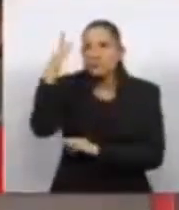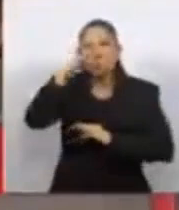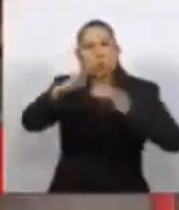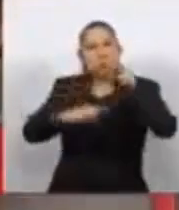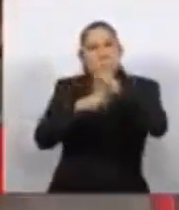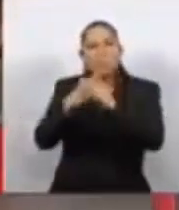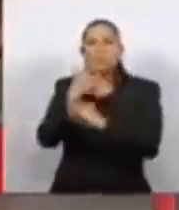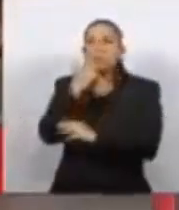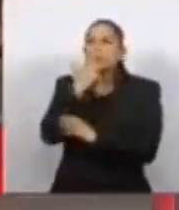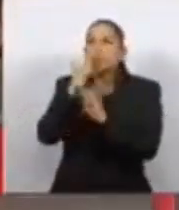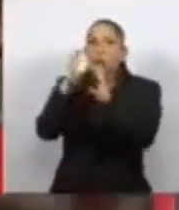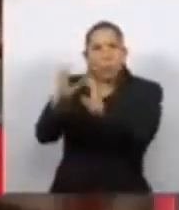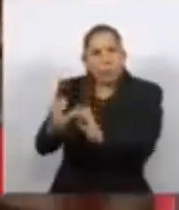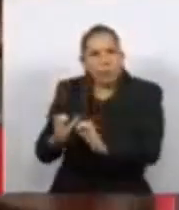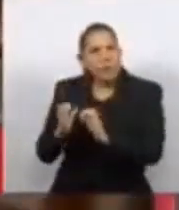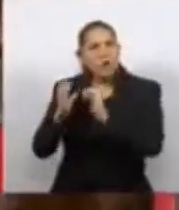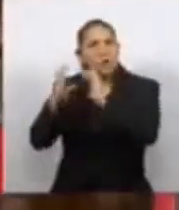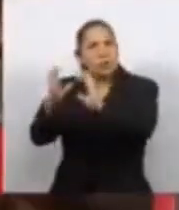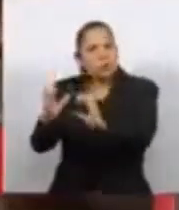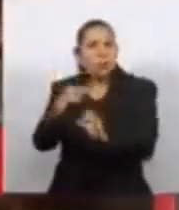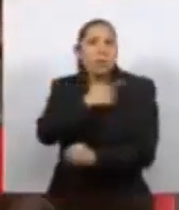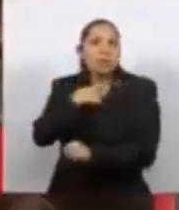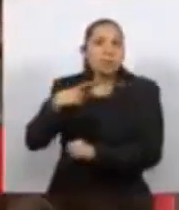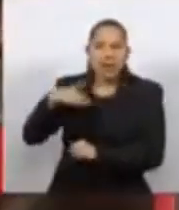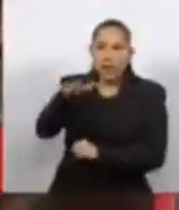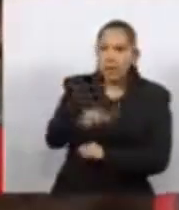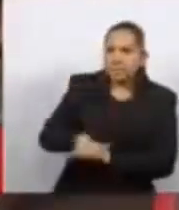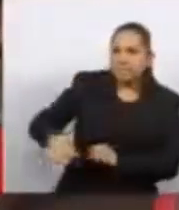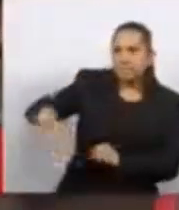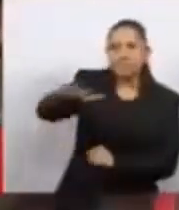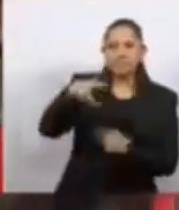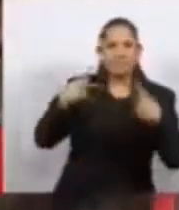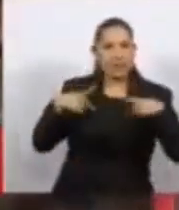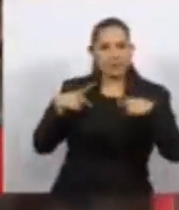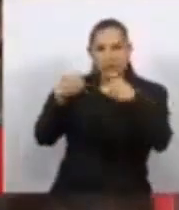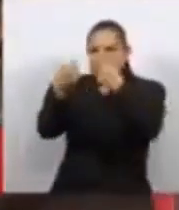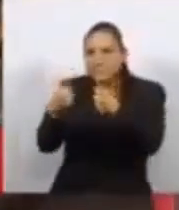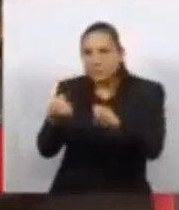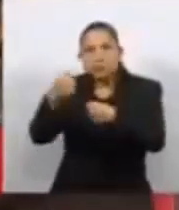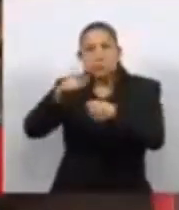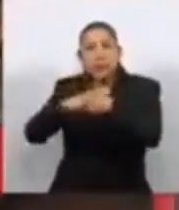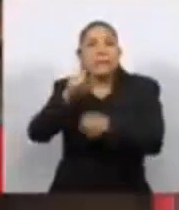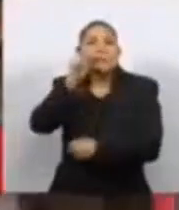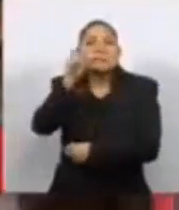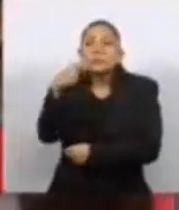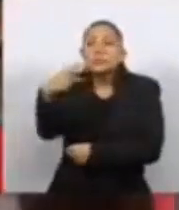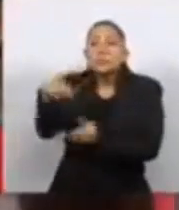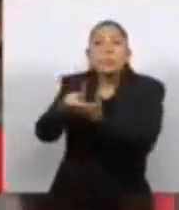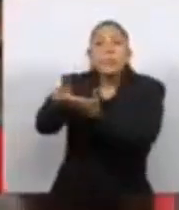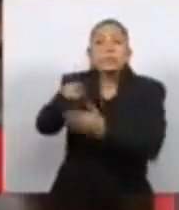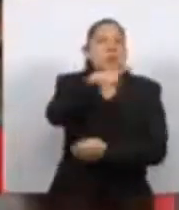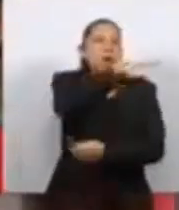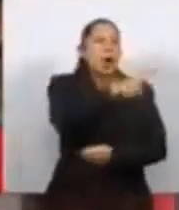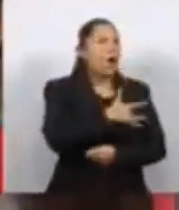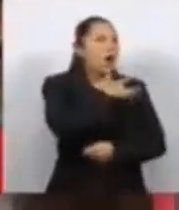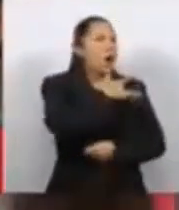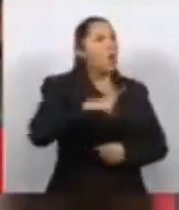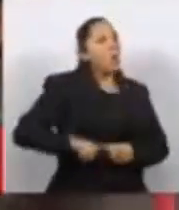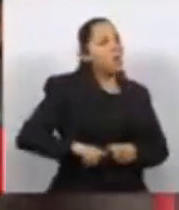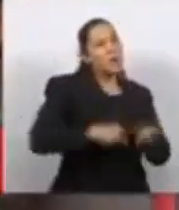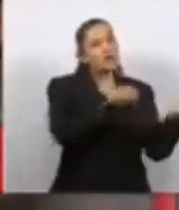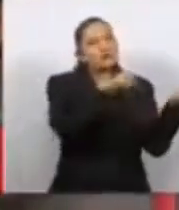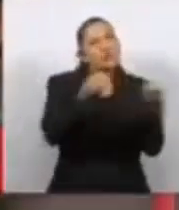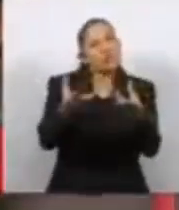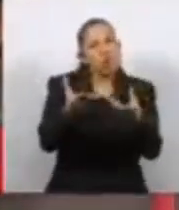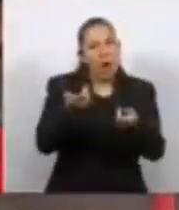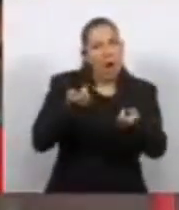la salud y la seguridad social sean un derecho y no un botín político o un negocio. Un nuevo trato para recuperar la paz en todos